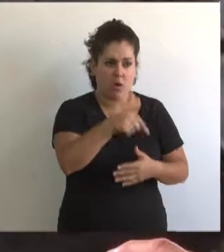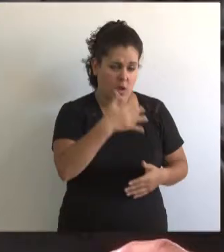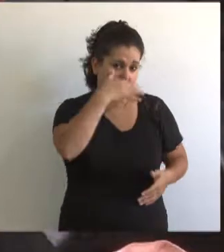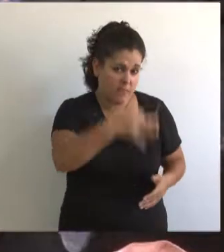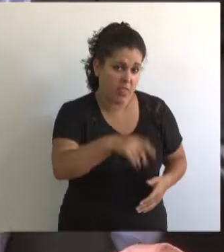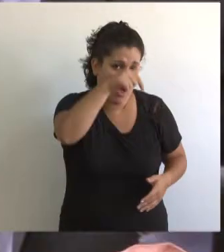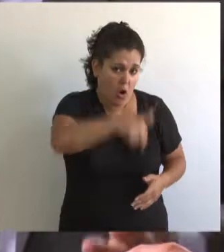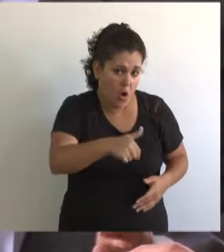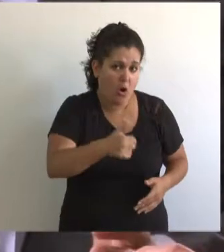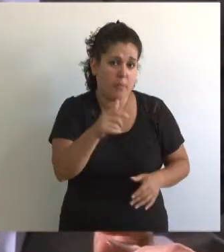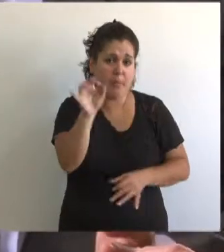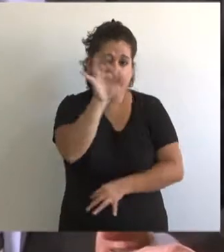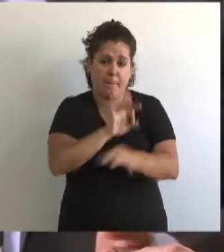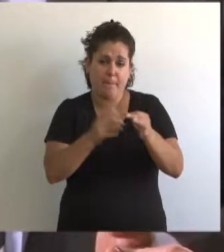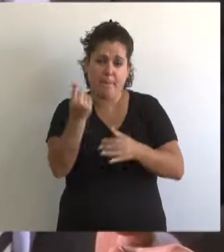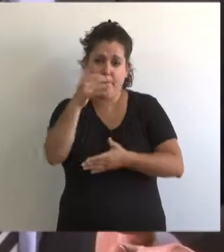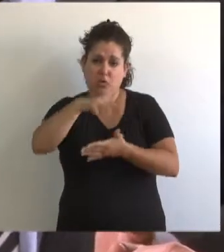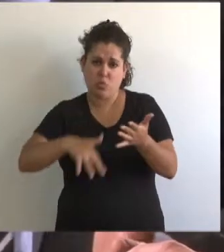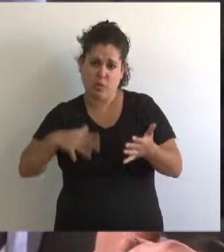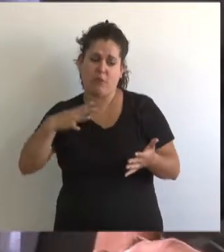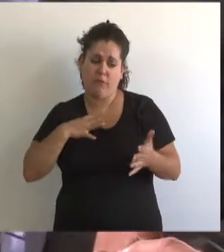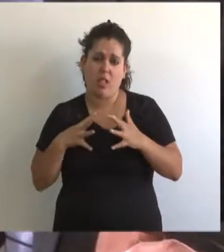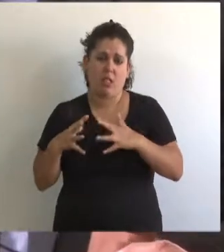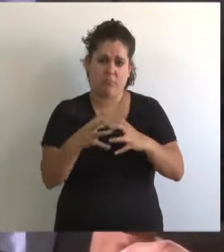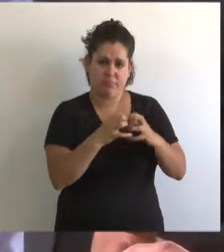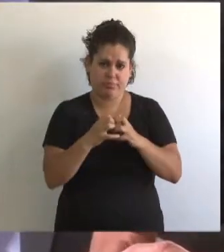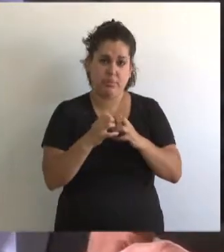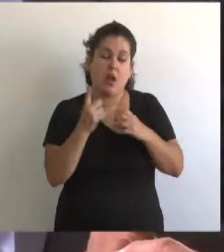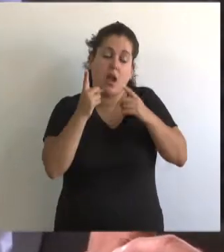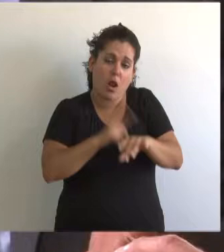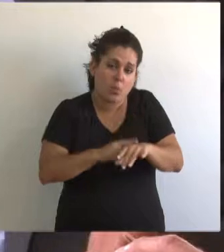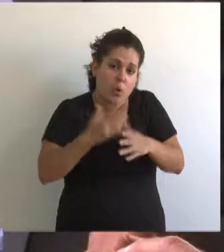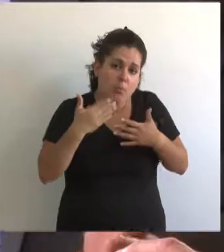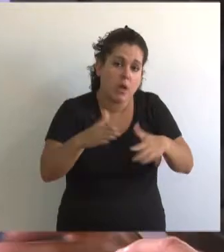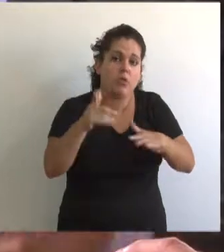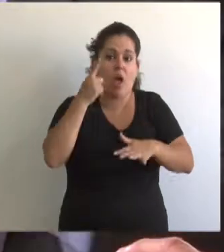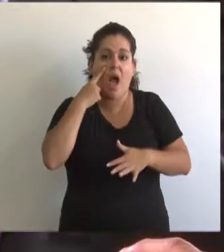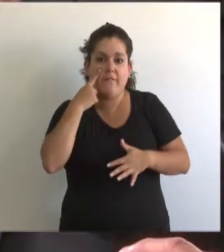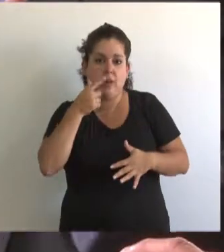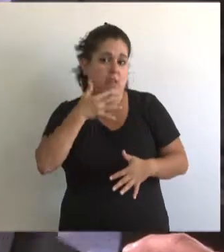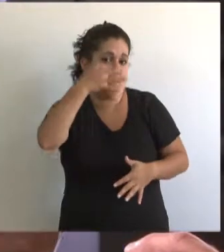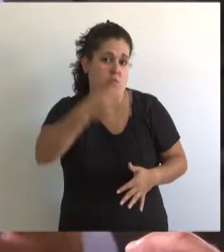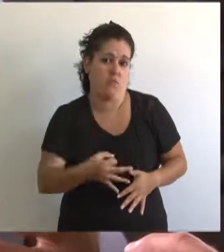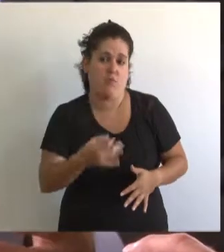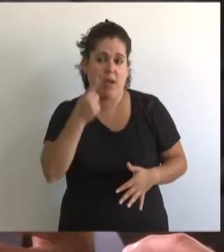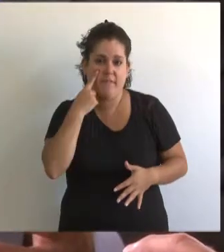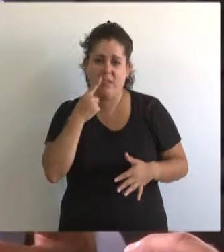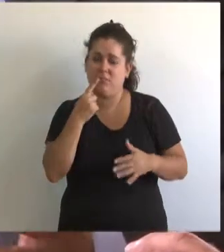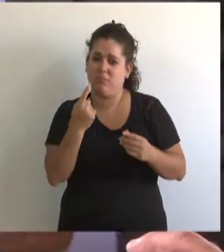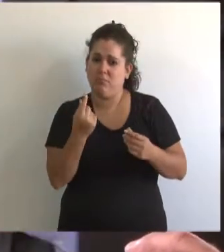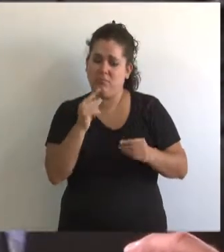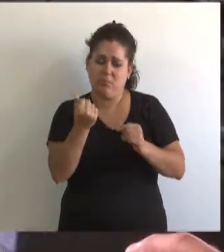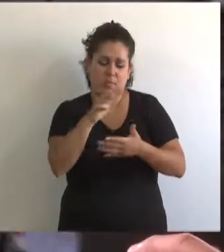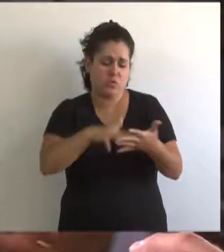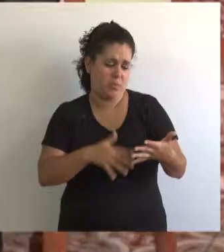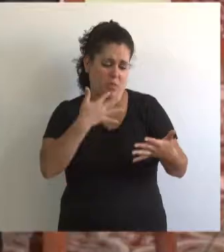que evidentemente hoy tenemos el presupuesto discutiendo en el ámbito del Congreso, en algún momento vamos a tener que poco a poco